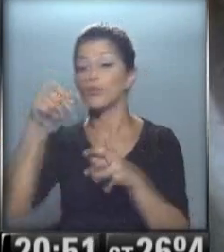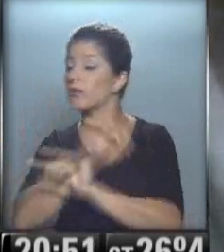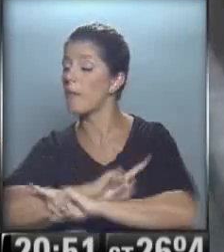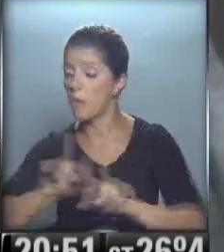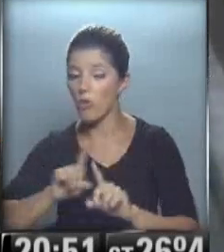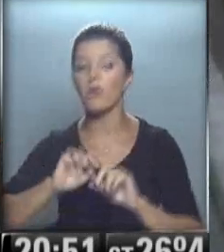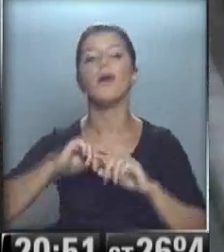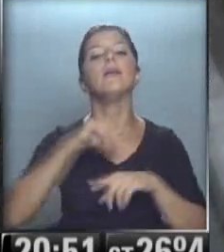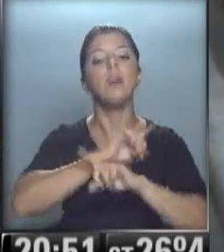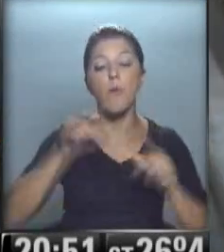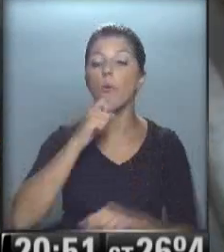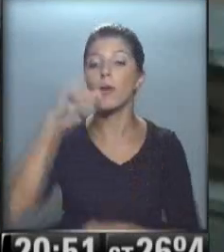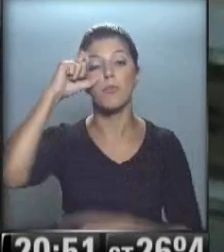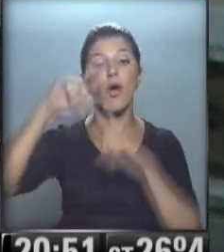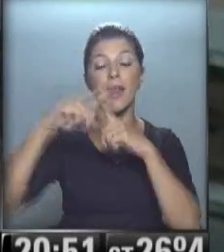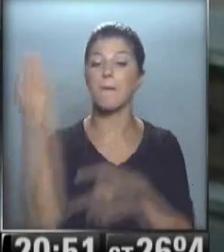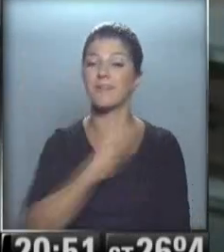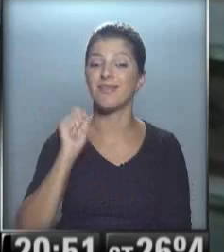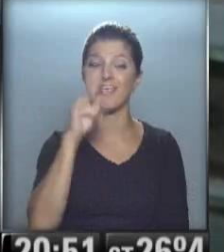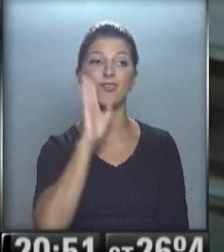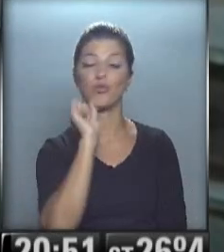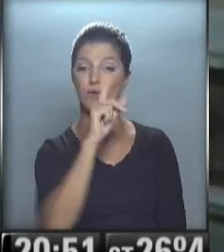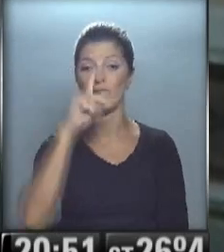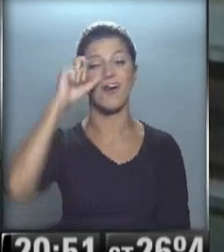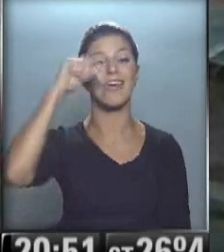del expresidente John Kennedy de Estados Unidos.